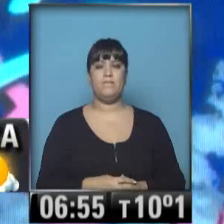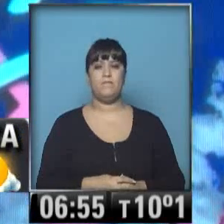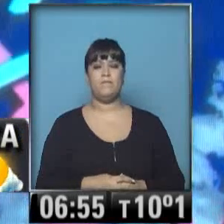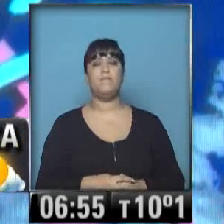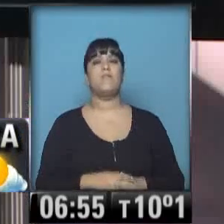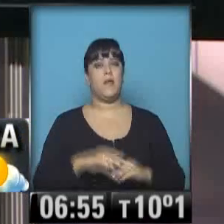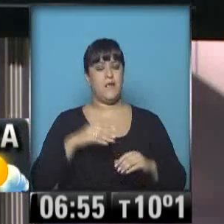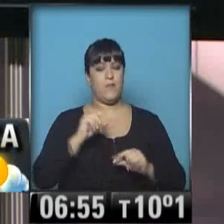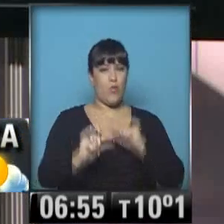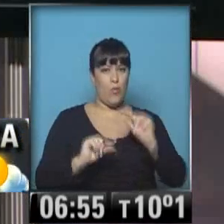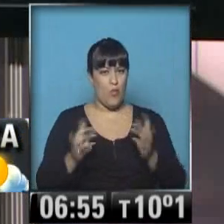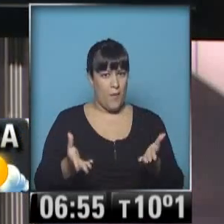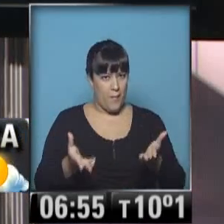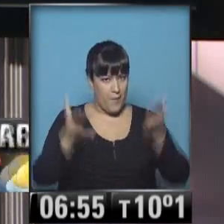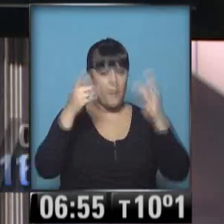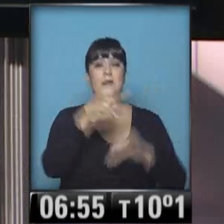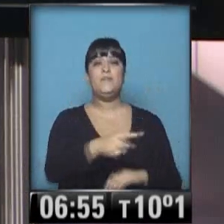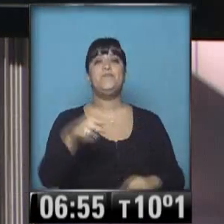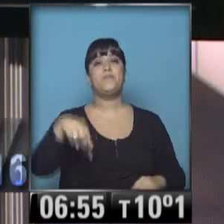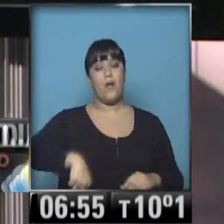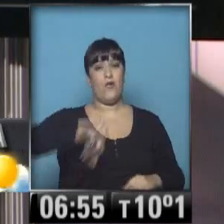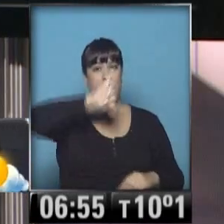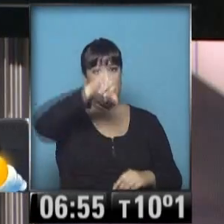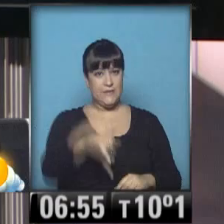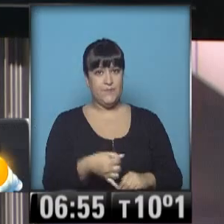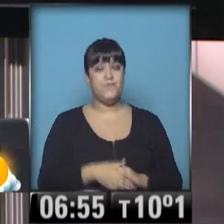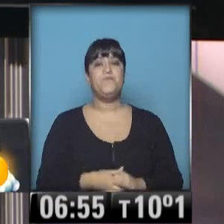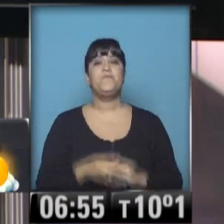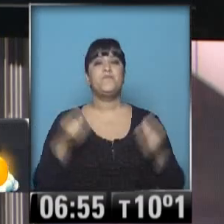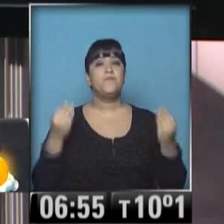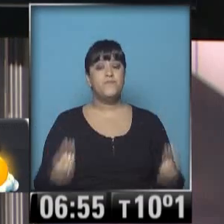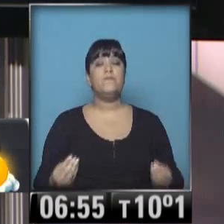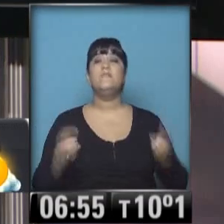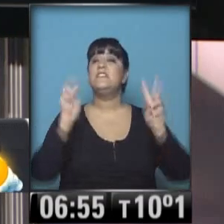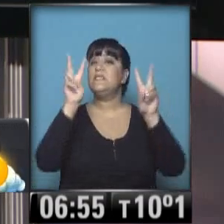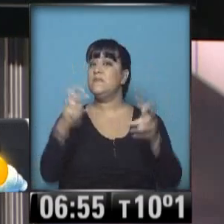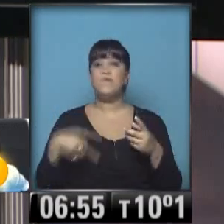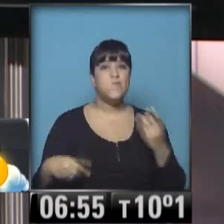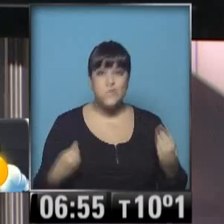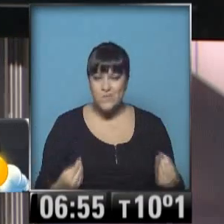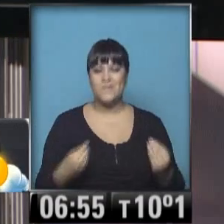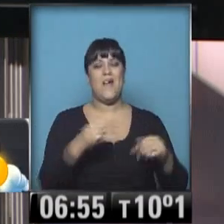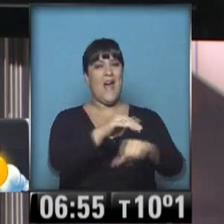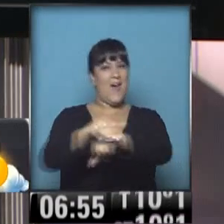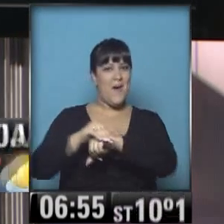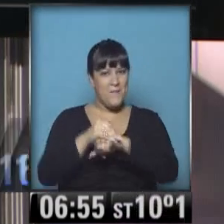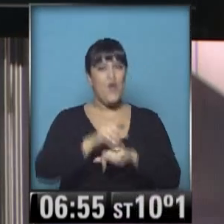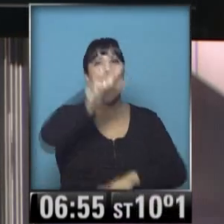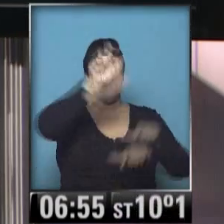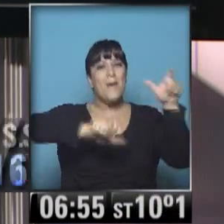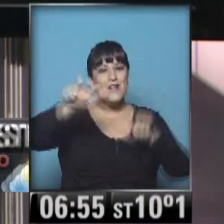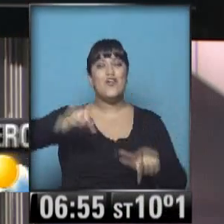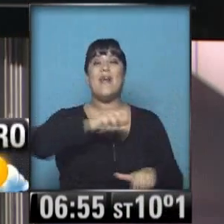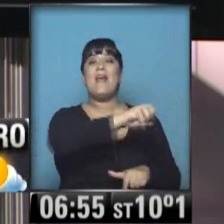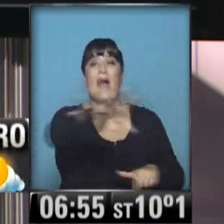va a ir en aumento. Y aquí nos vamos ahora sí, ¿eh? Al tema para mis amigos, la gente de campo,